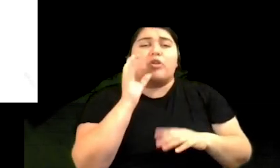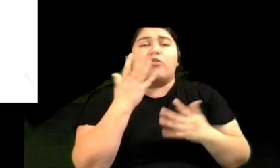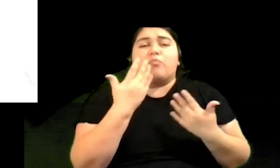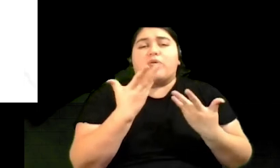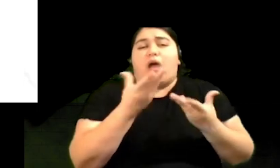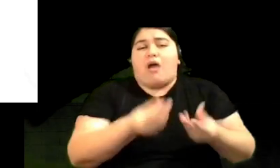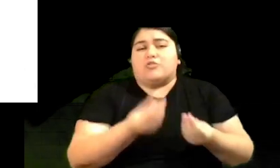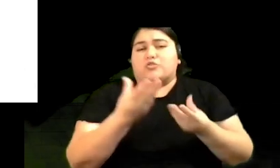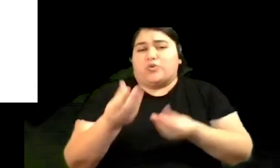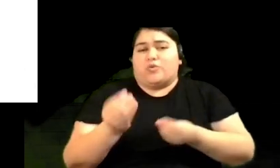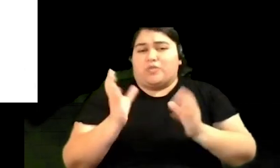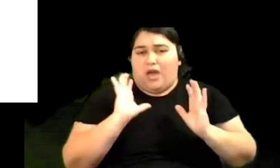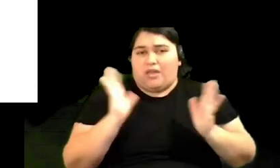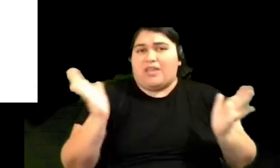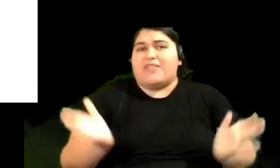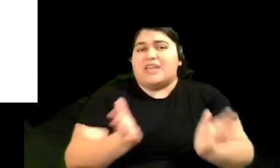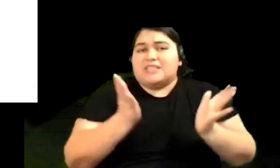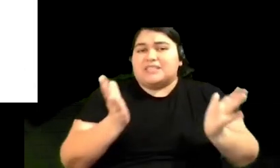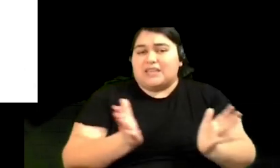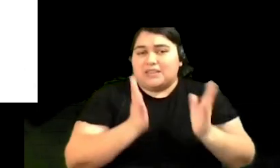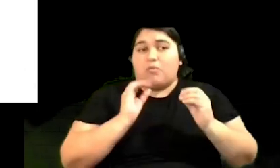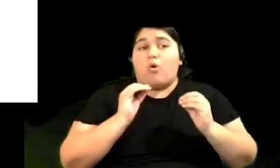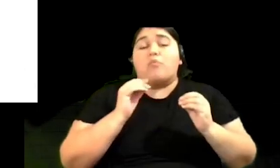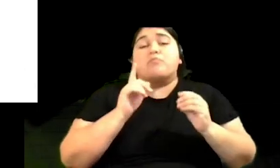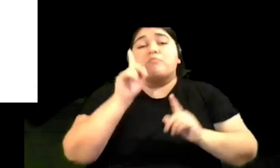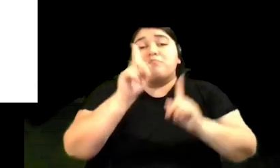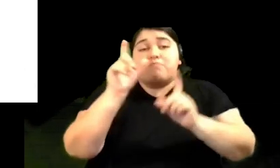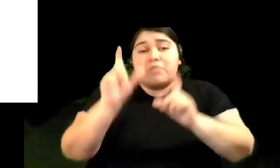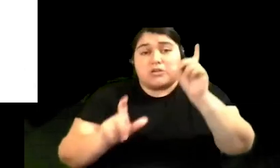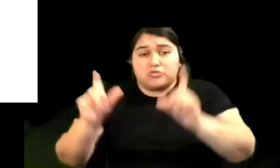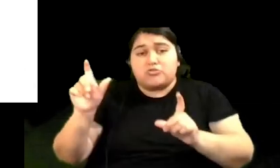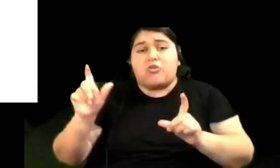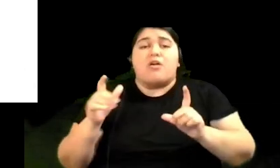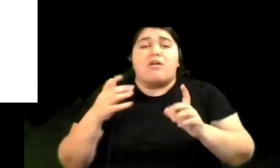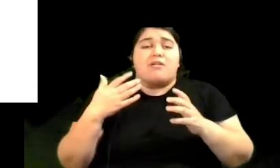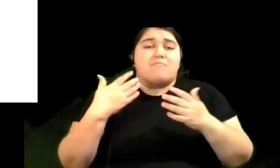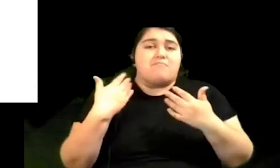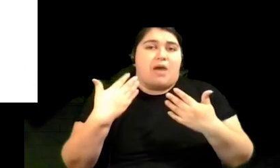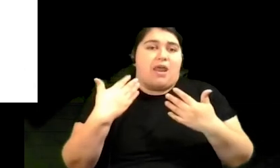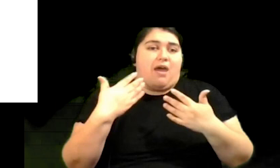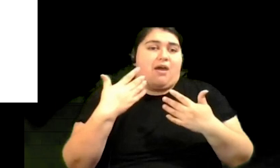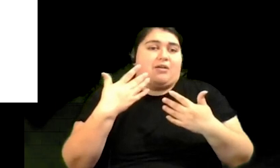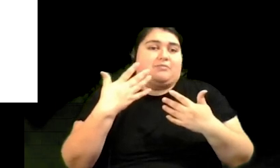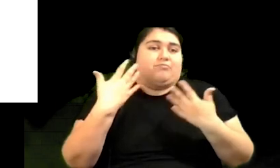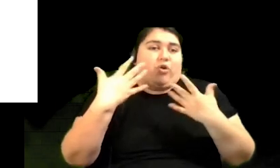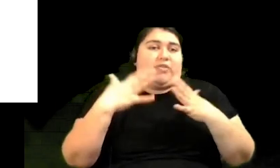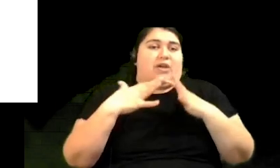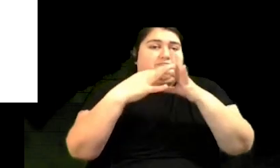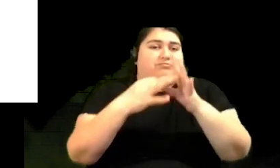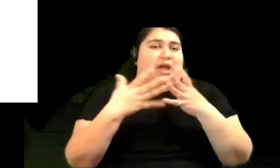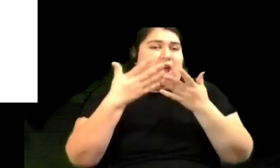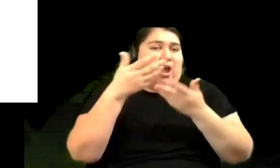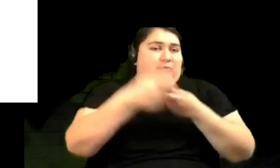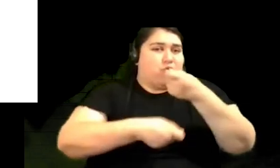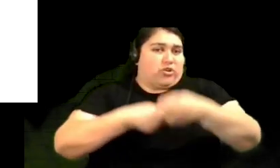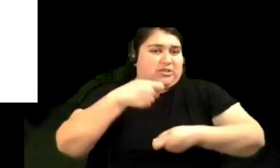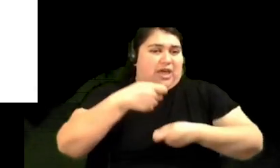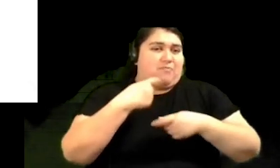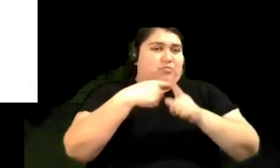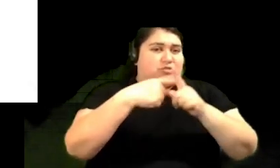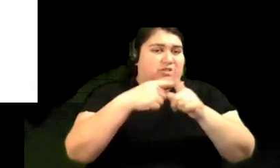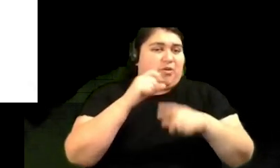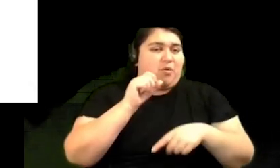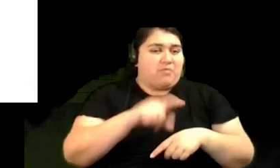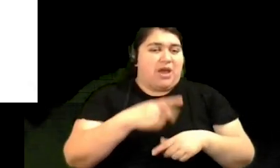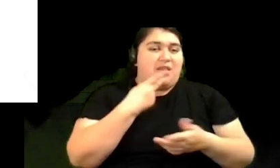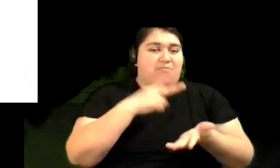de incentivo, a aquellos sujetos que son amigables con el ambiente. En lo que hace al IVA, por ejemplo, el impuesto a los productos de consumo,